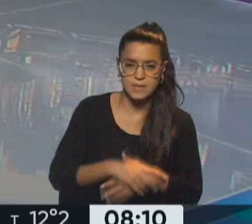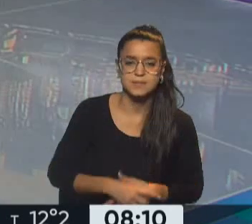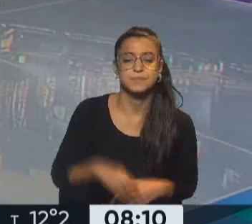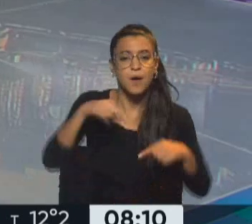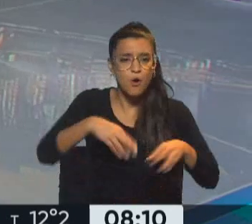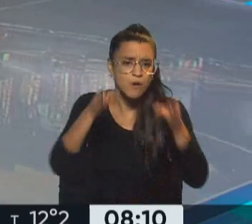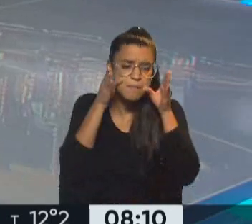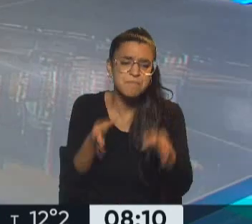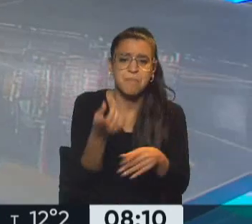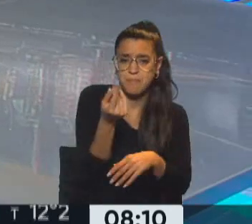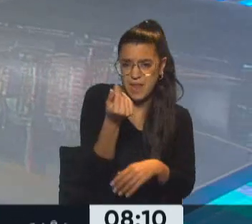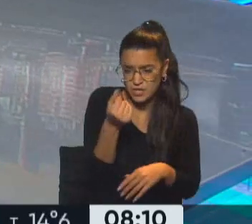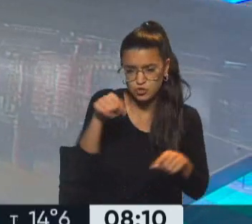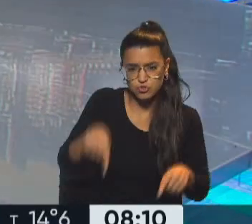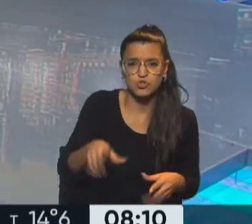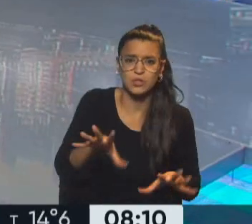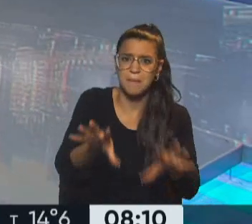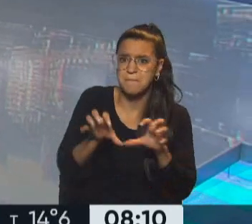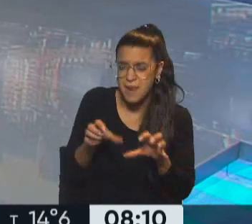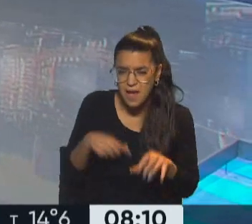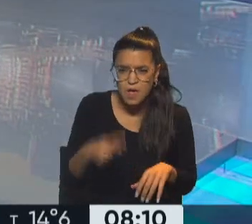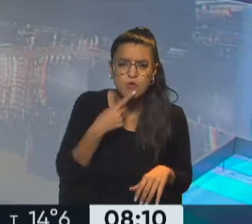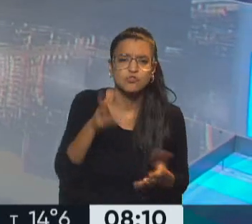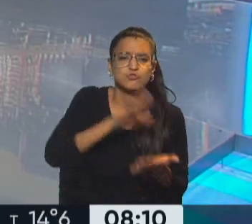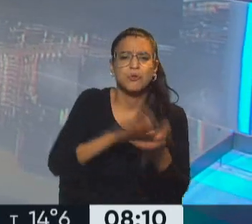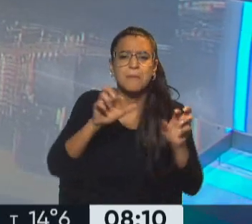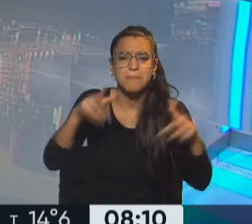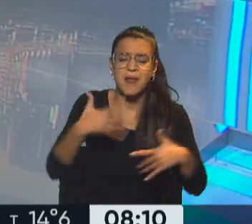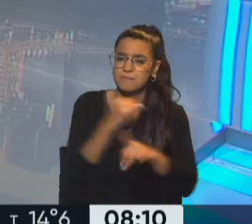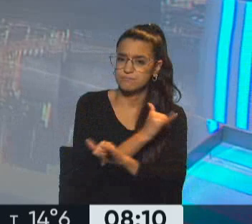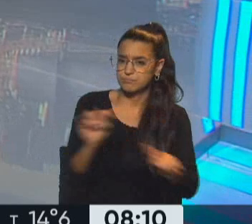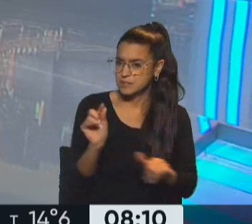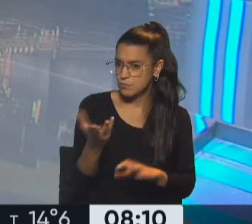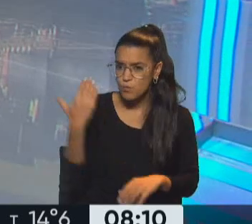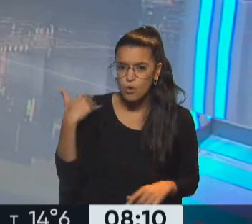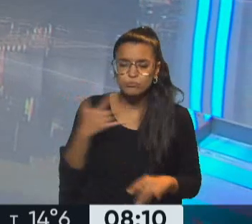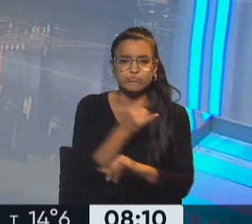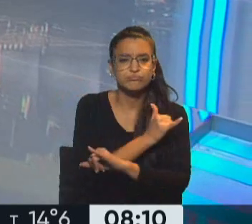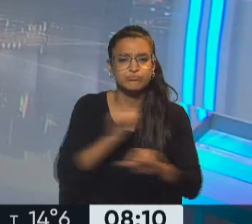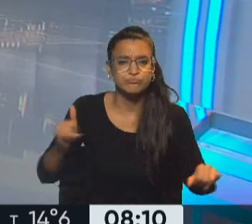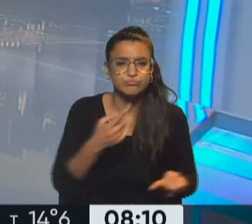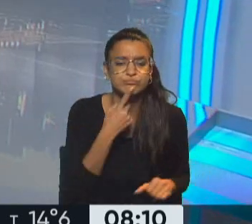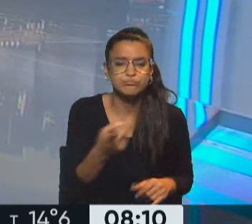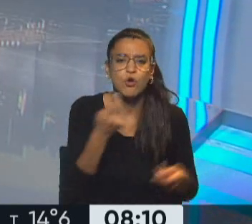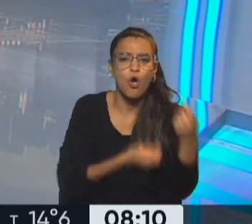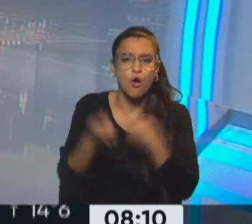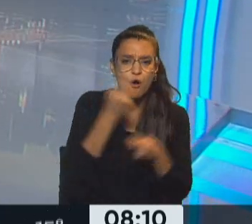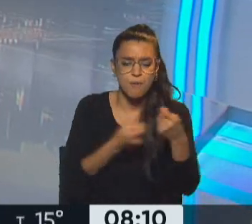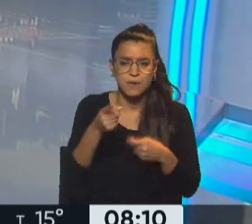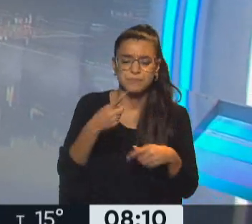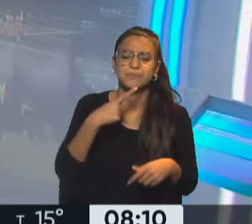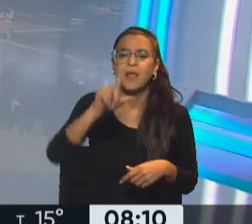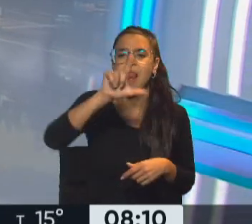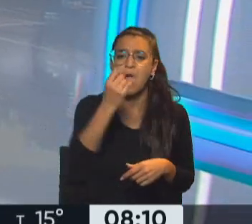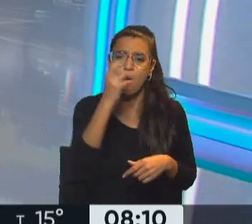nos ocupamos delegaciones estamos hablando desde muy temprano a propósito de un programa que fue anunciado en las últimas horas por el flamante secretario de comercio interior el agro